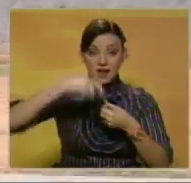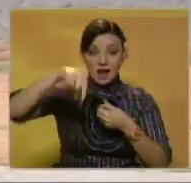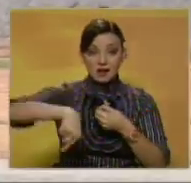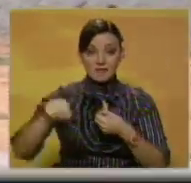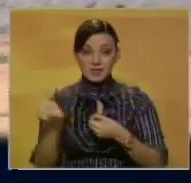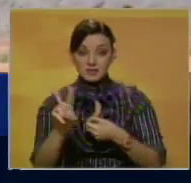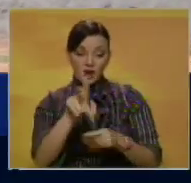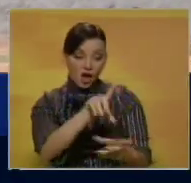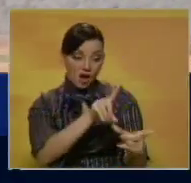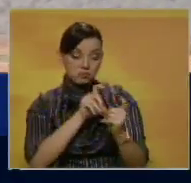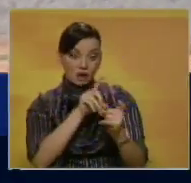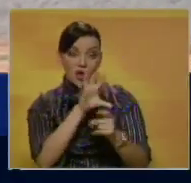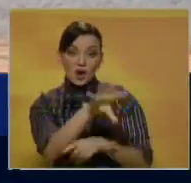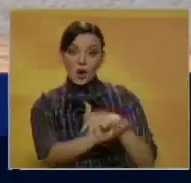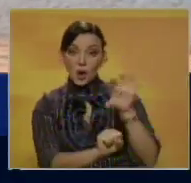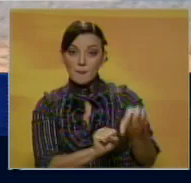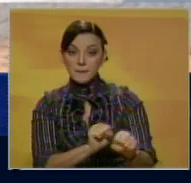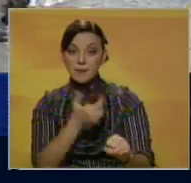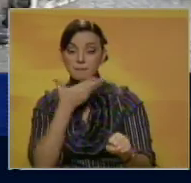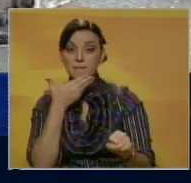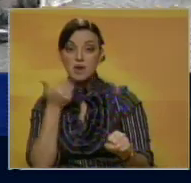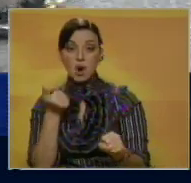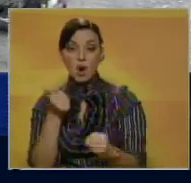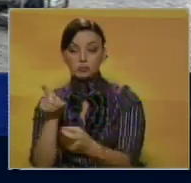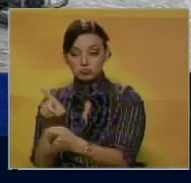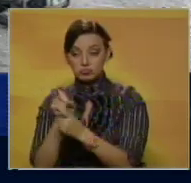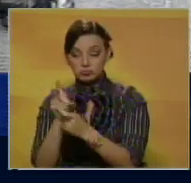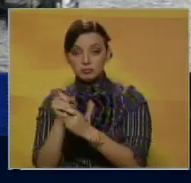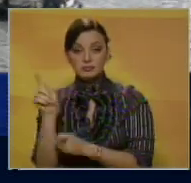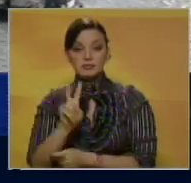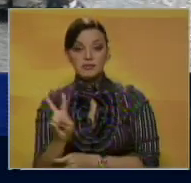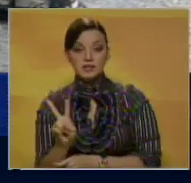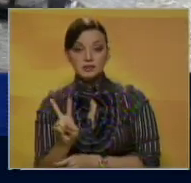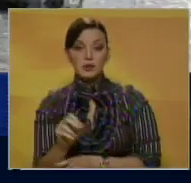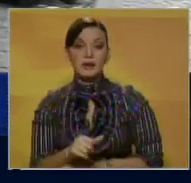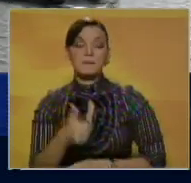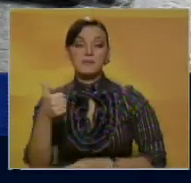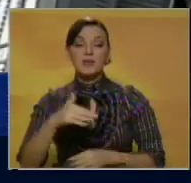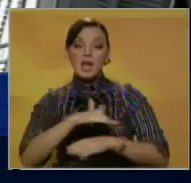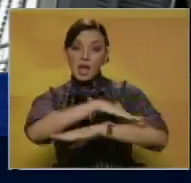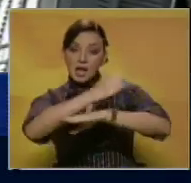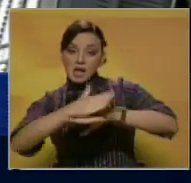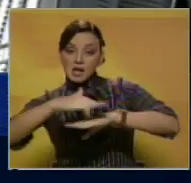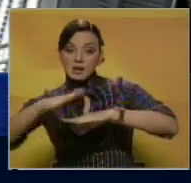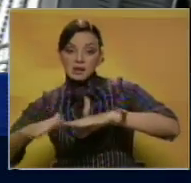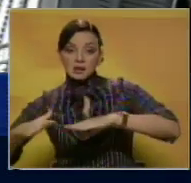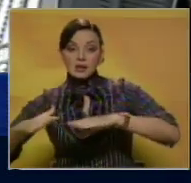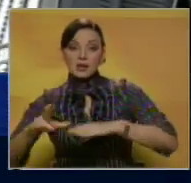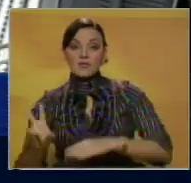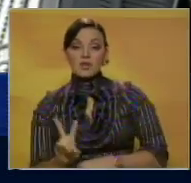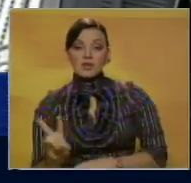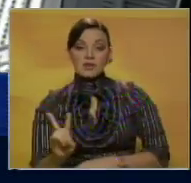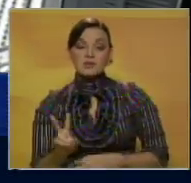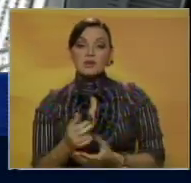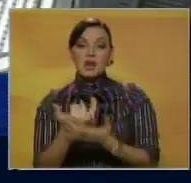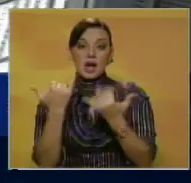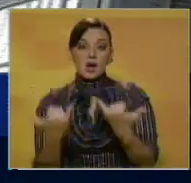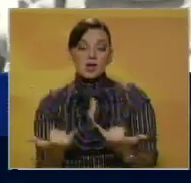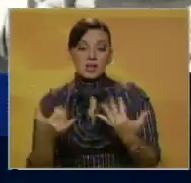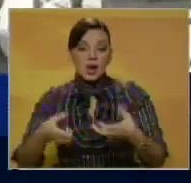Los ejecutivos evaluaron el progreso en el desarrollo del campo Perla en el Golfo de Venezuela, la situación actual de los